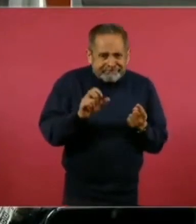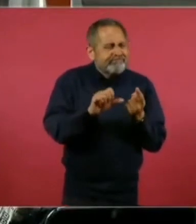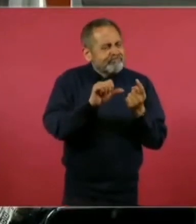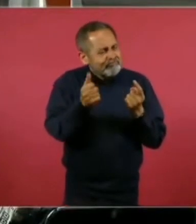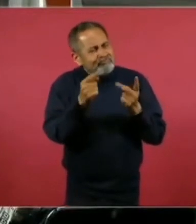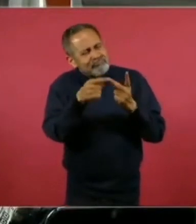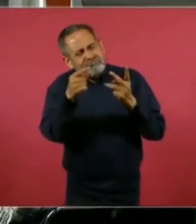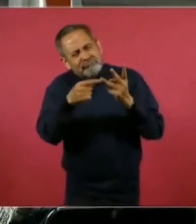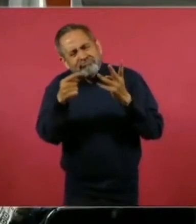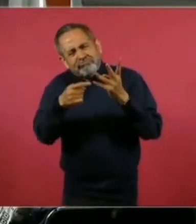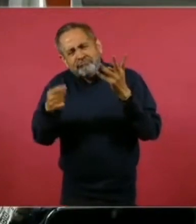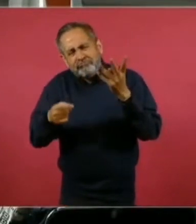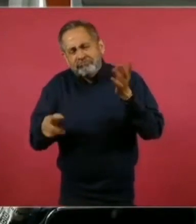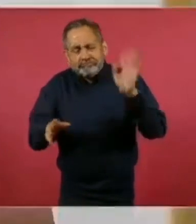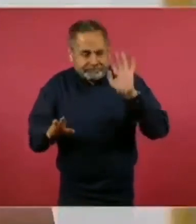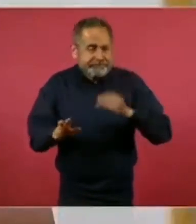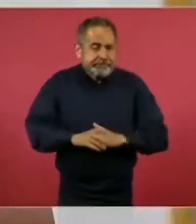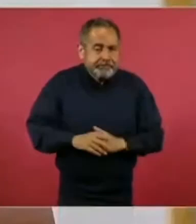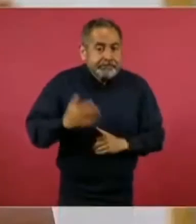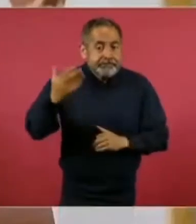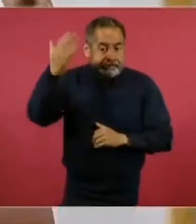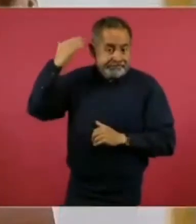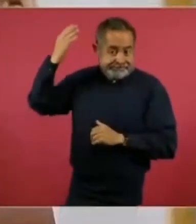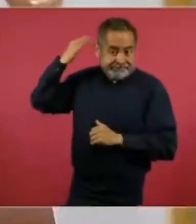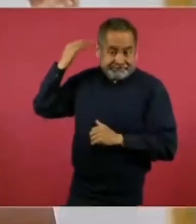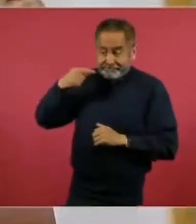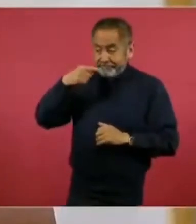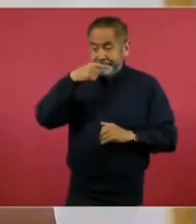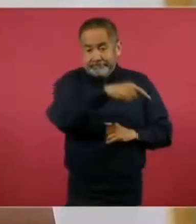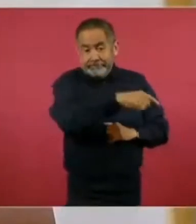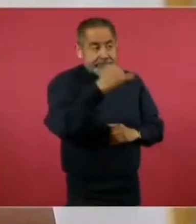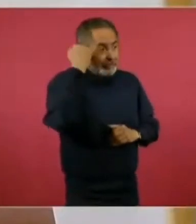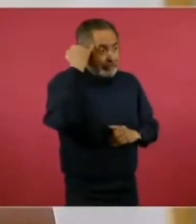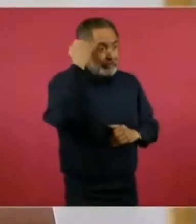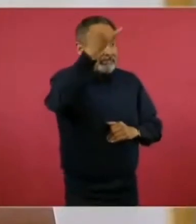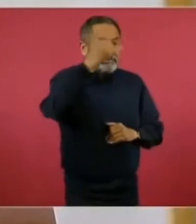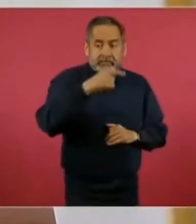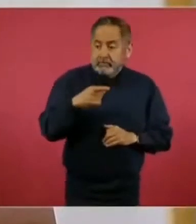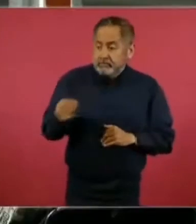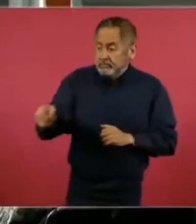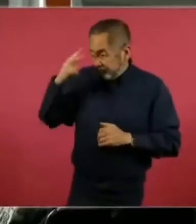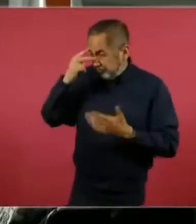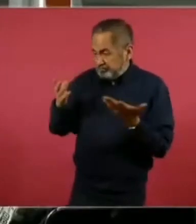había esa idea de cerrar.